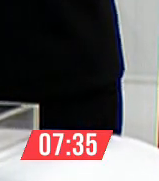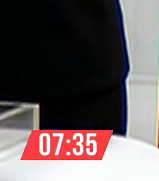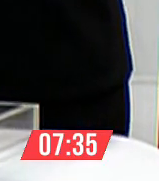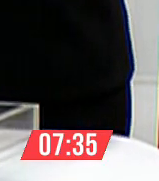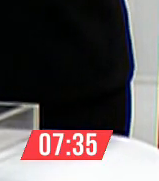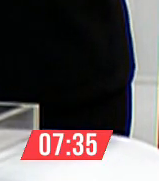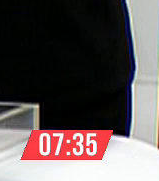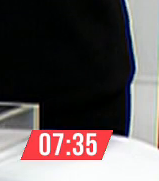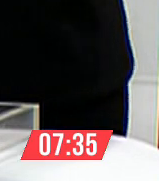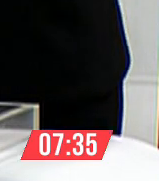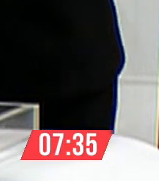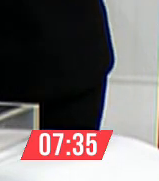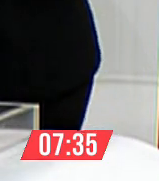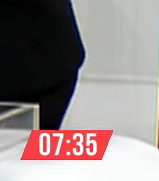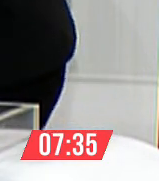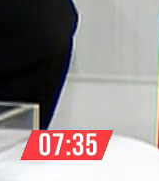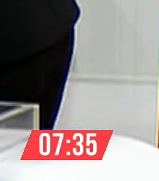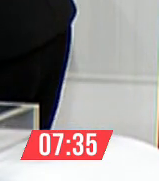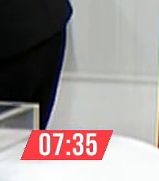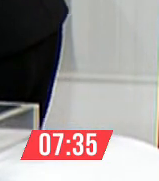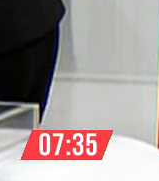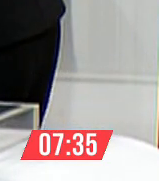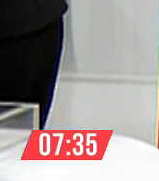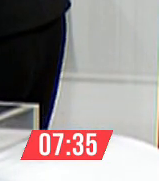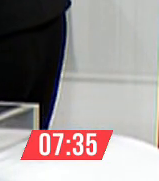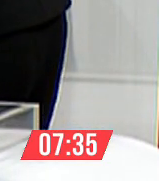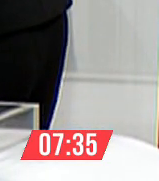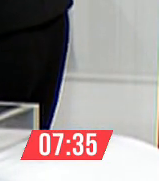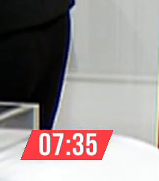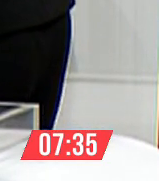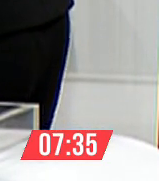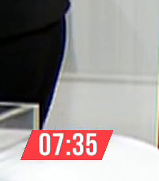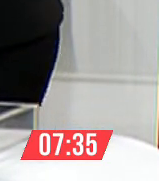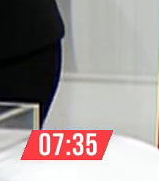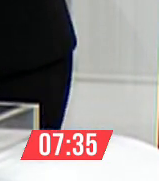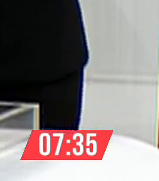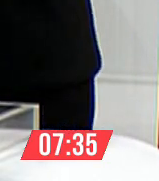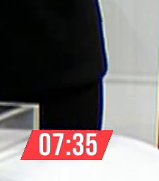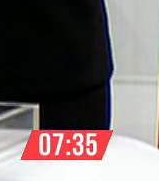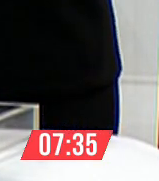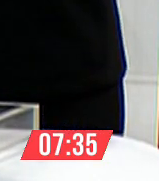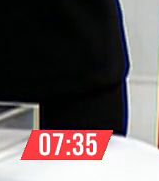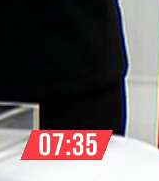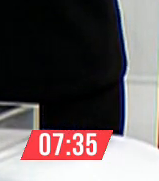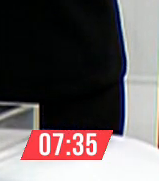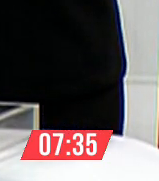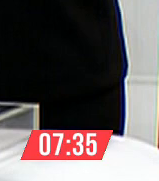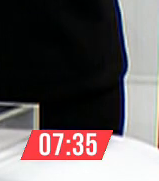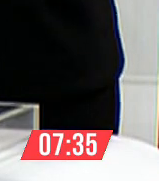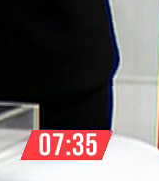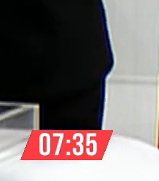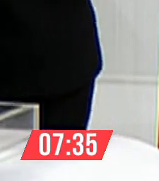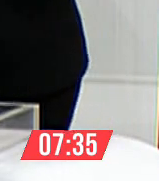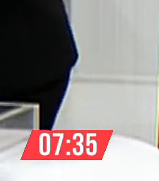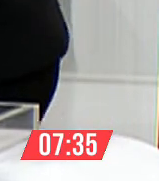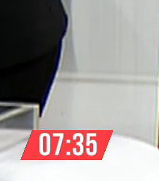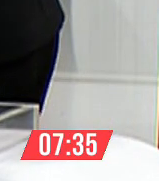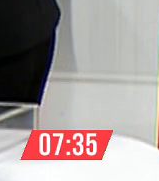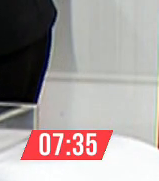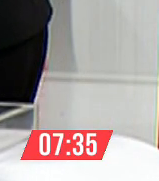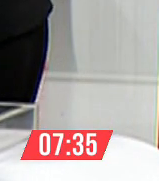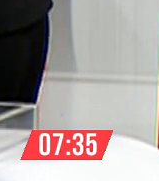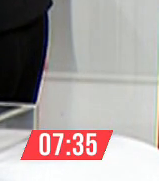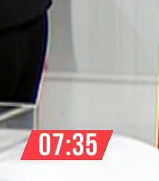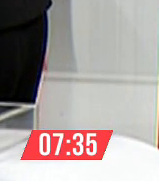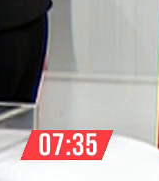premios de 20 millones de colones, dos premios de 15 millones de colones, 5 premios de 10 millones de colones, 6 premios de 5 millones de colones